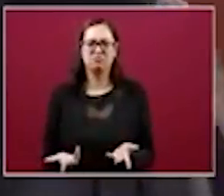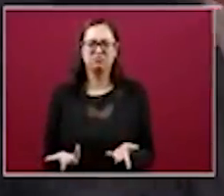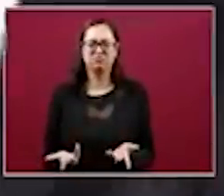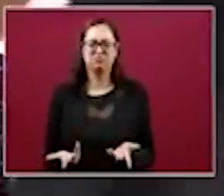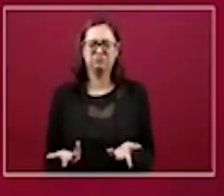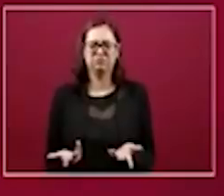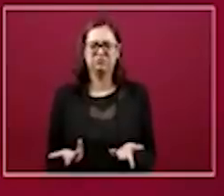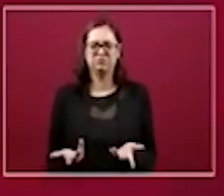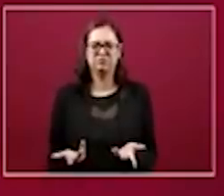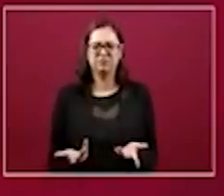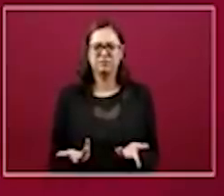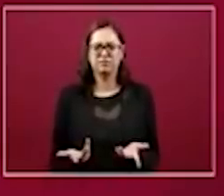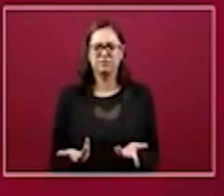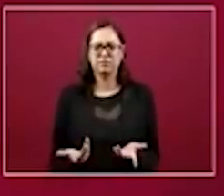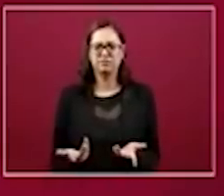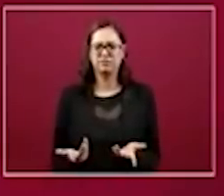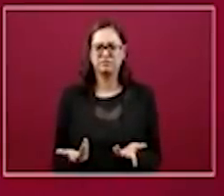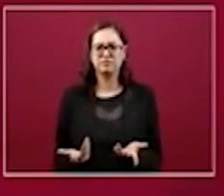¿cómo una persona que